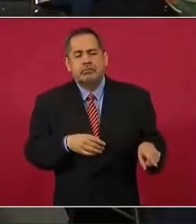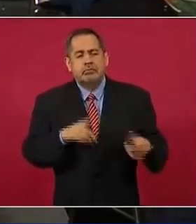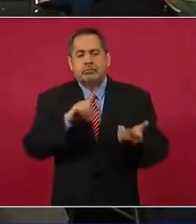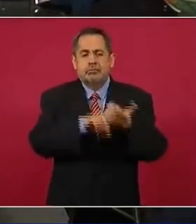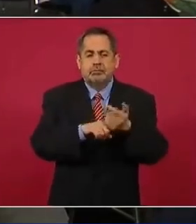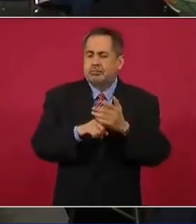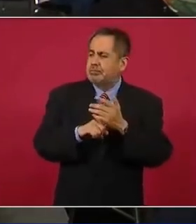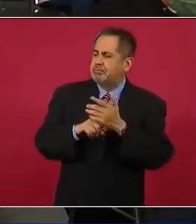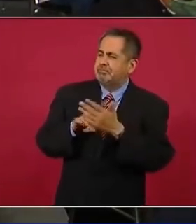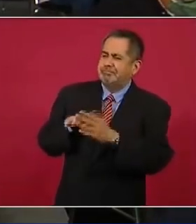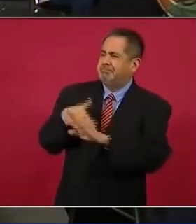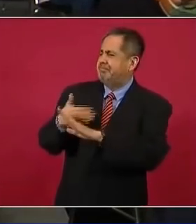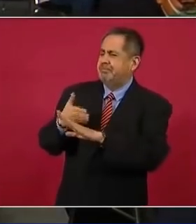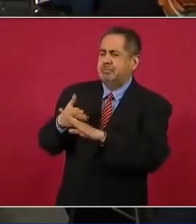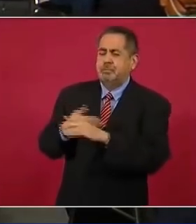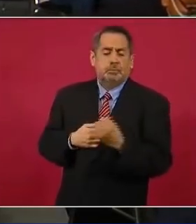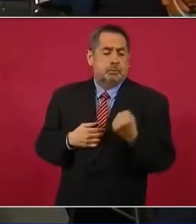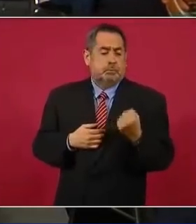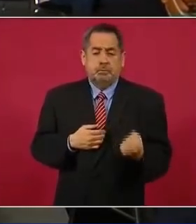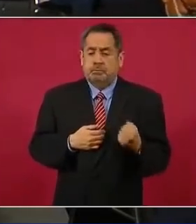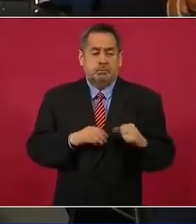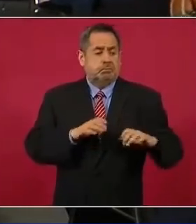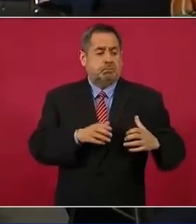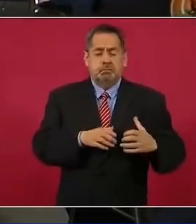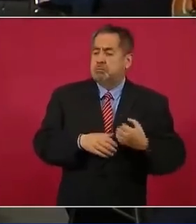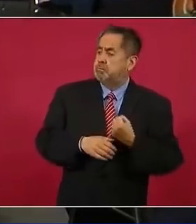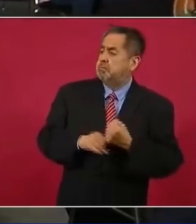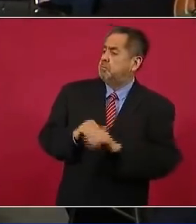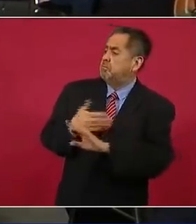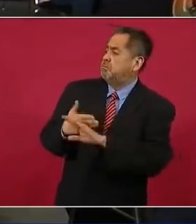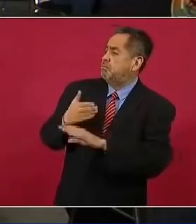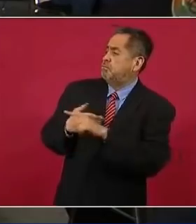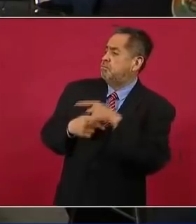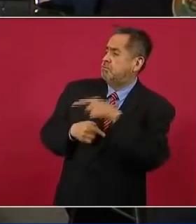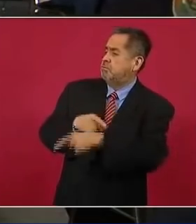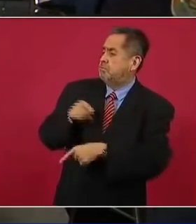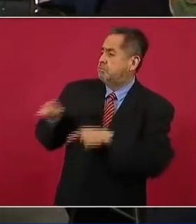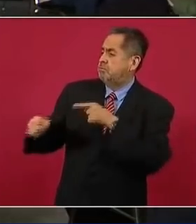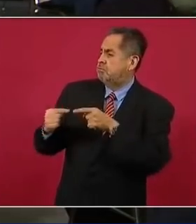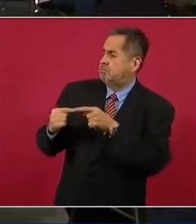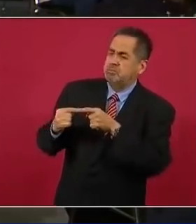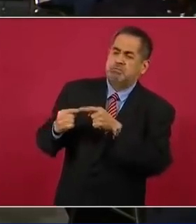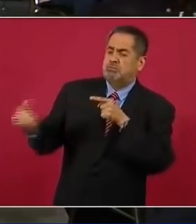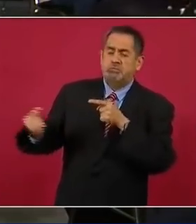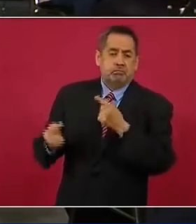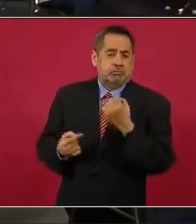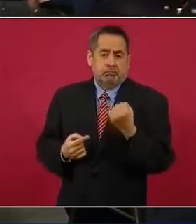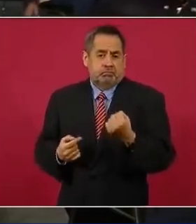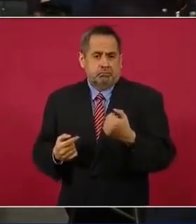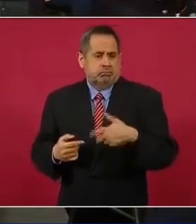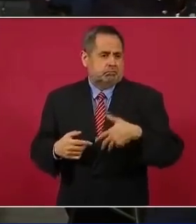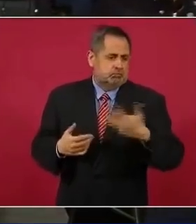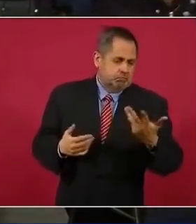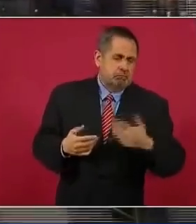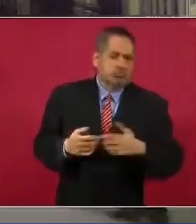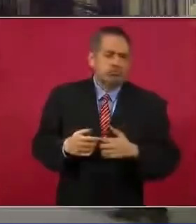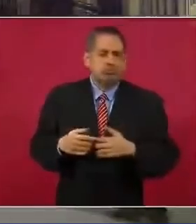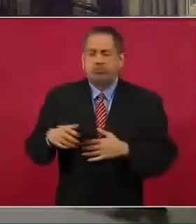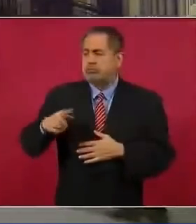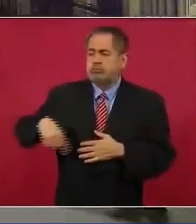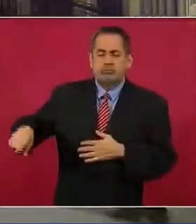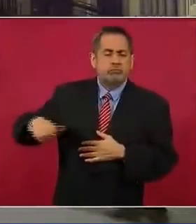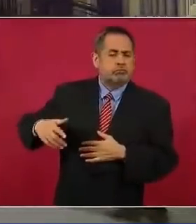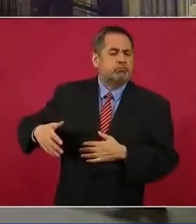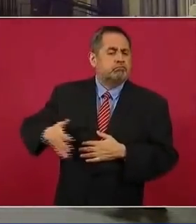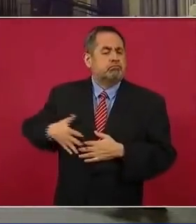tendencia ultraderecha, claramente con una tendencia opuesta al signo del propio gobierno de